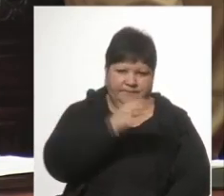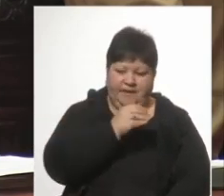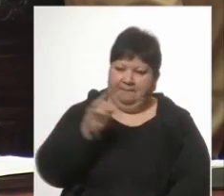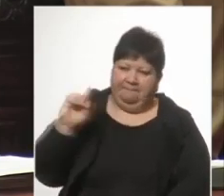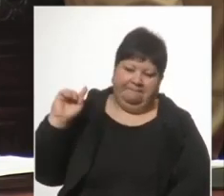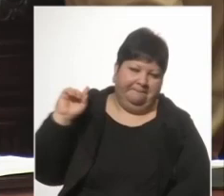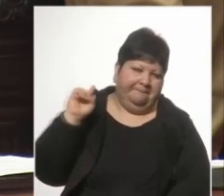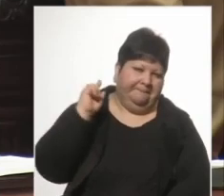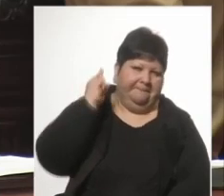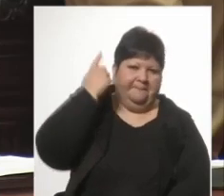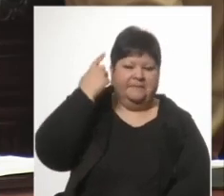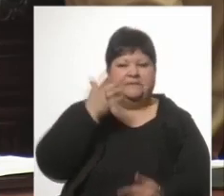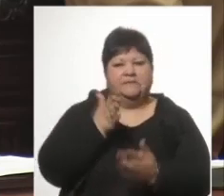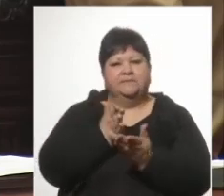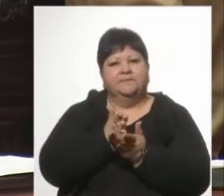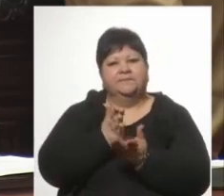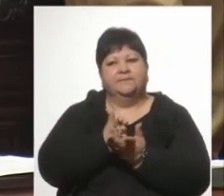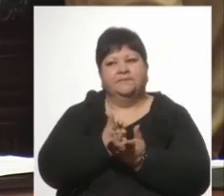derecho.